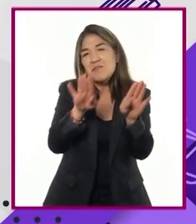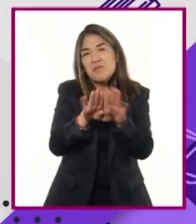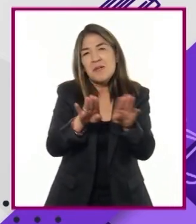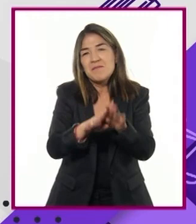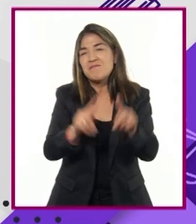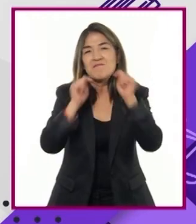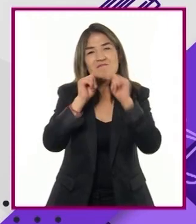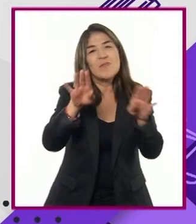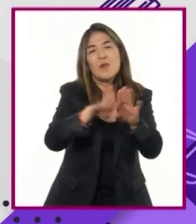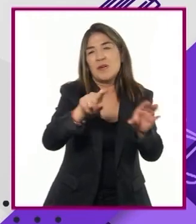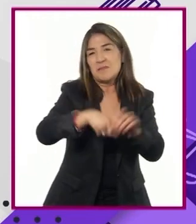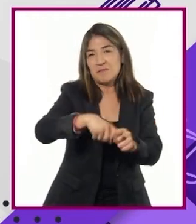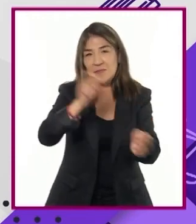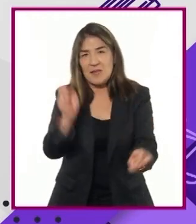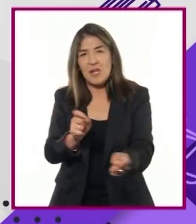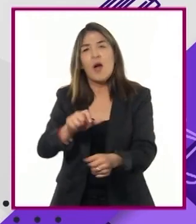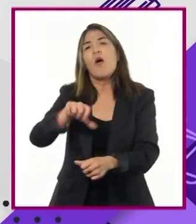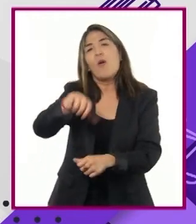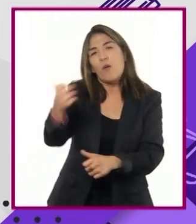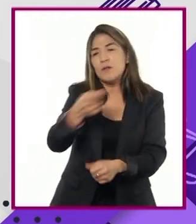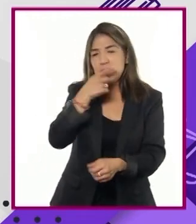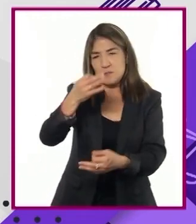hablar sobre el tema y tomar decisiones.